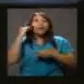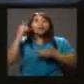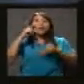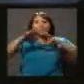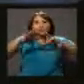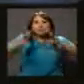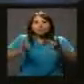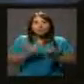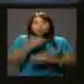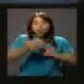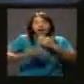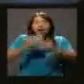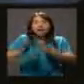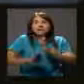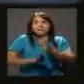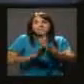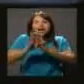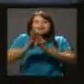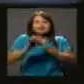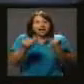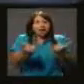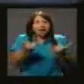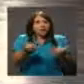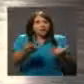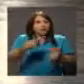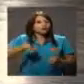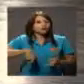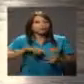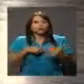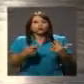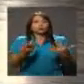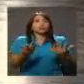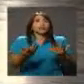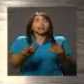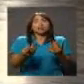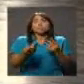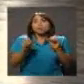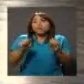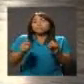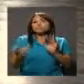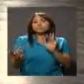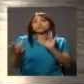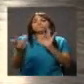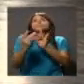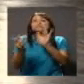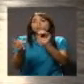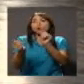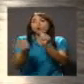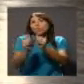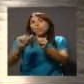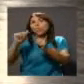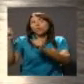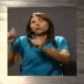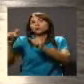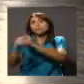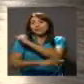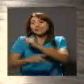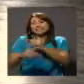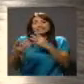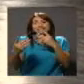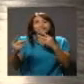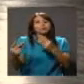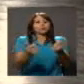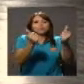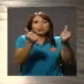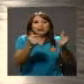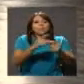hoy estamos a un clic de distancia de Afganistán con solo encender una computadora y a veces hay un rezago